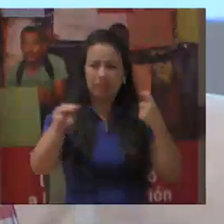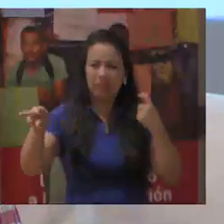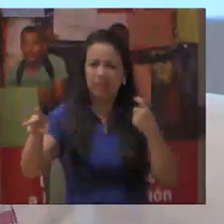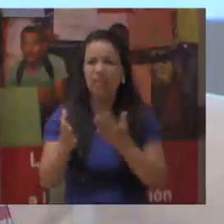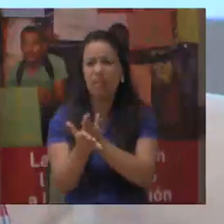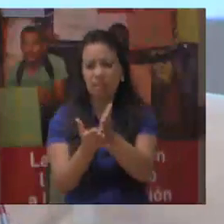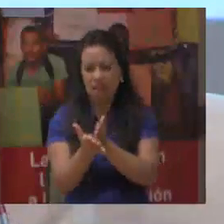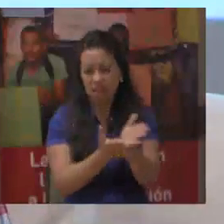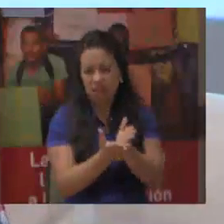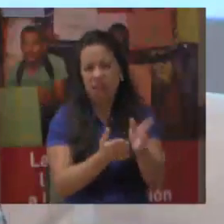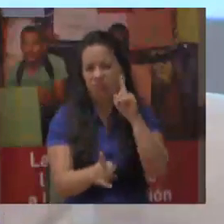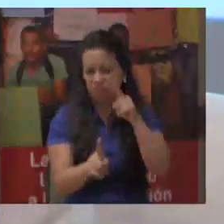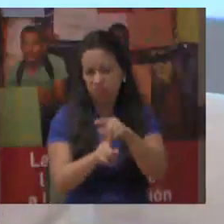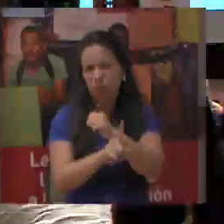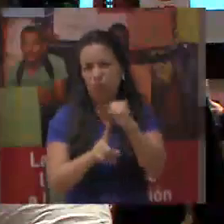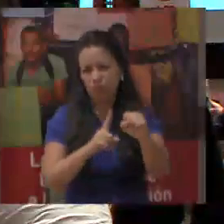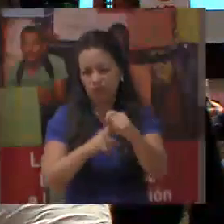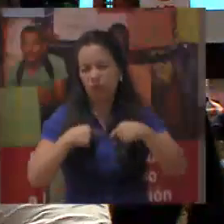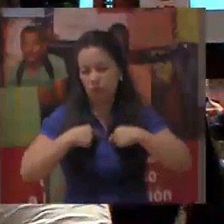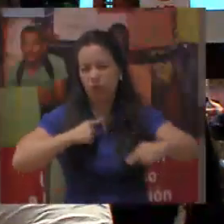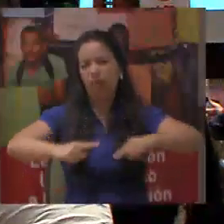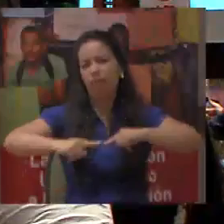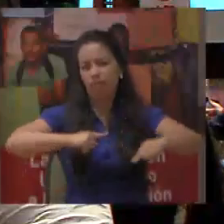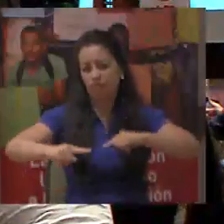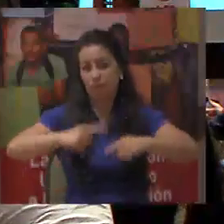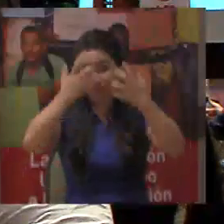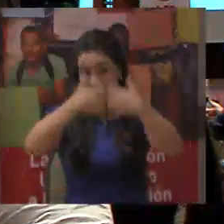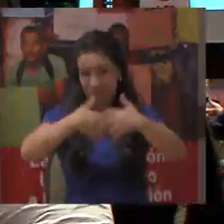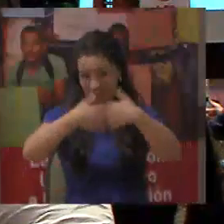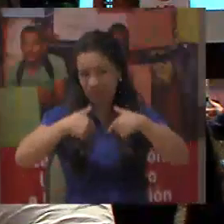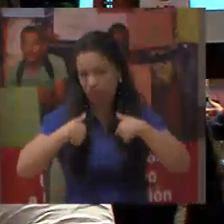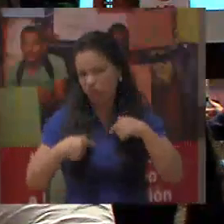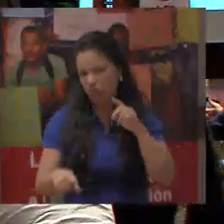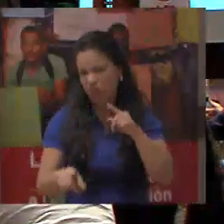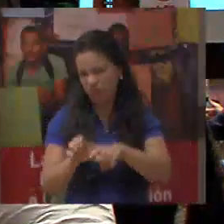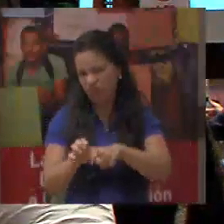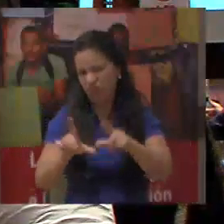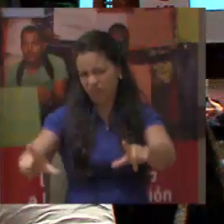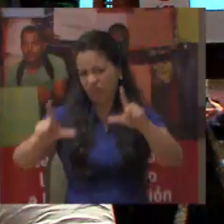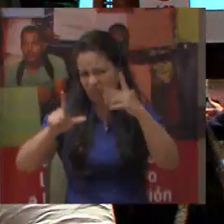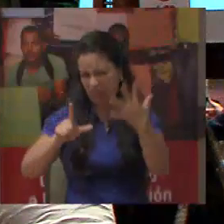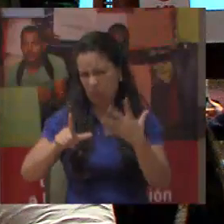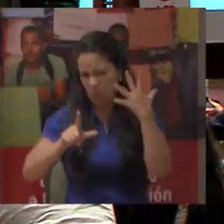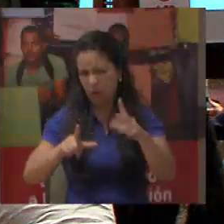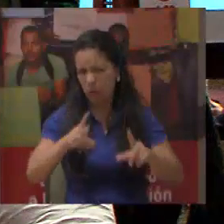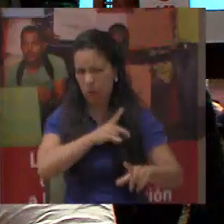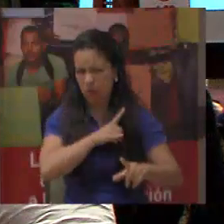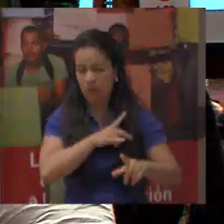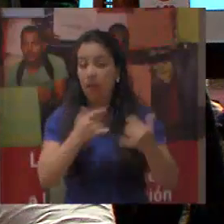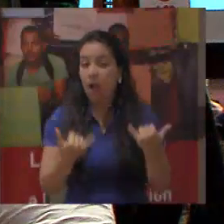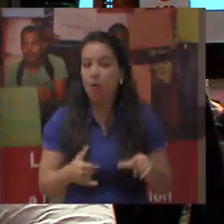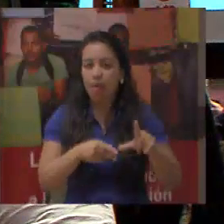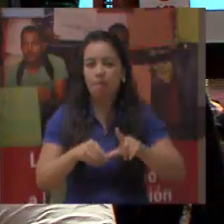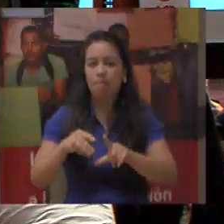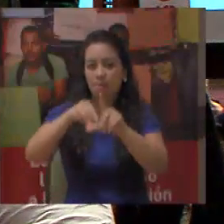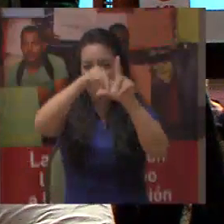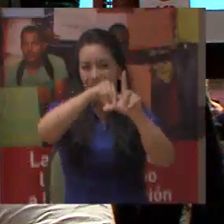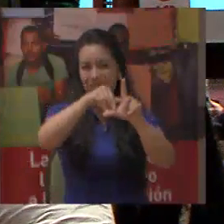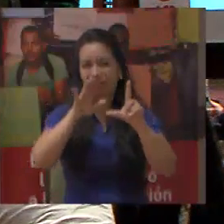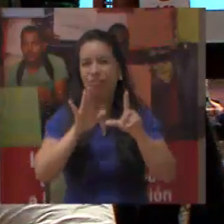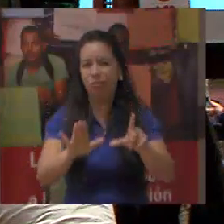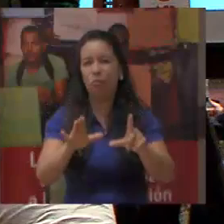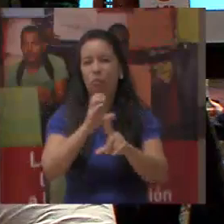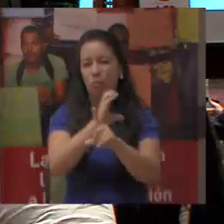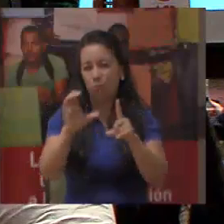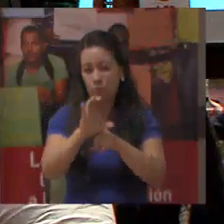allá de que estudié una carrera que estaba enfocada en eso. Yo soy administrador de empresas, pero después decidí enfocarme, hoy en día estoy terminando una maestría en Derechos Humanos y